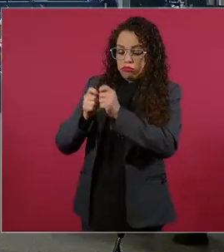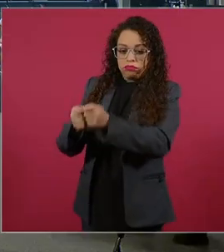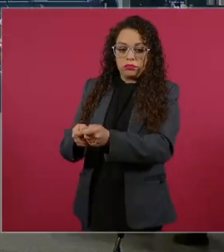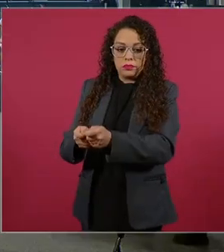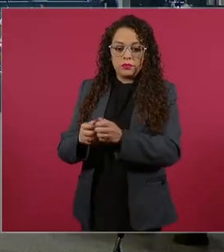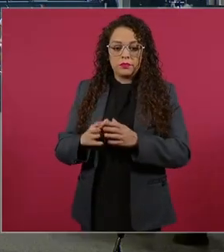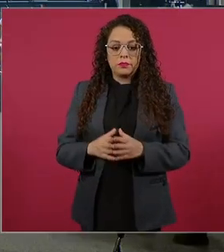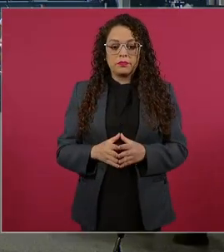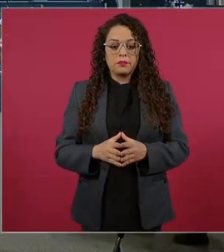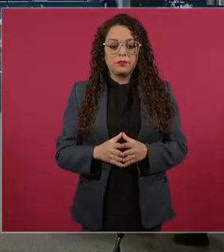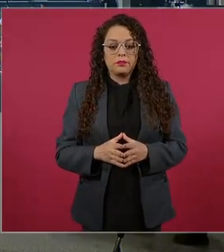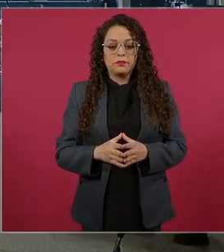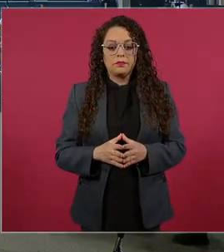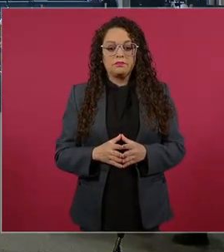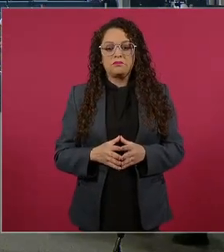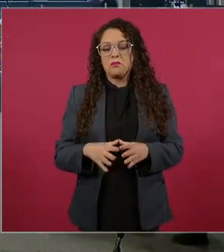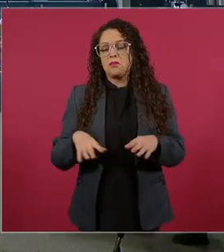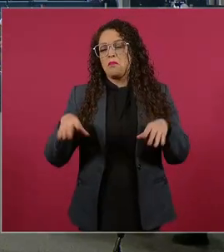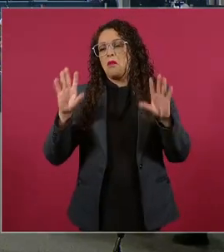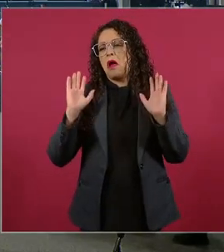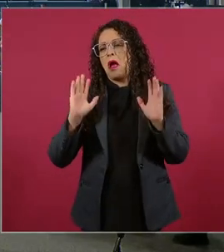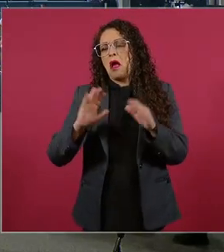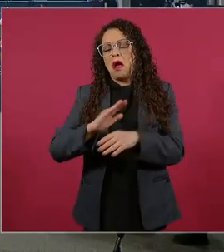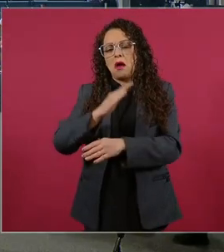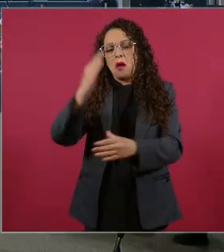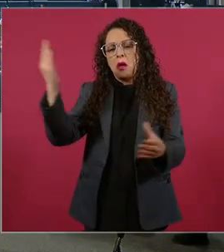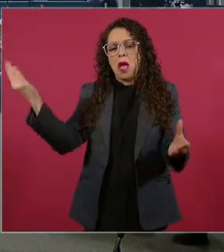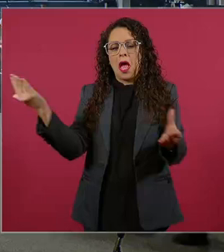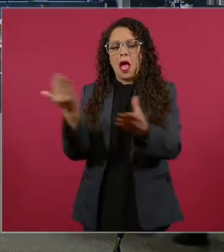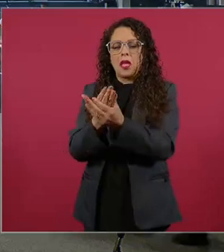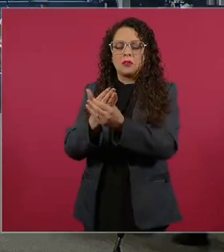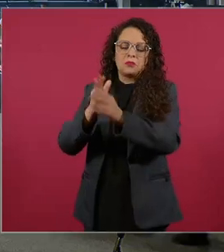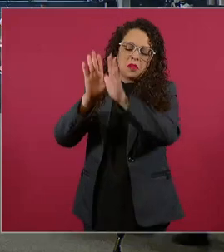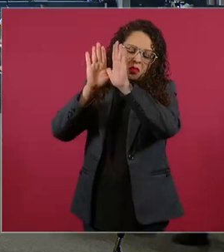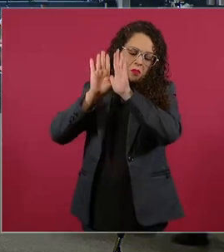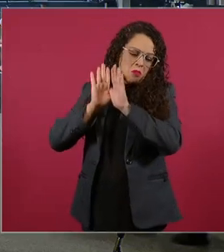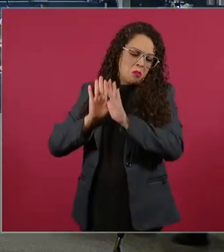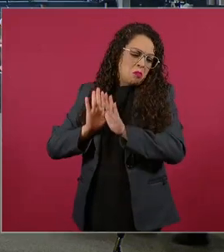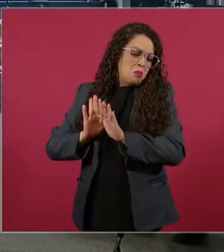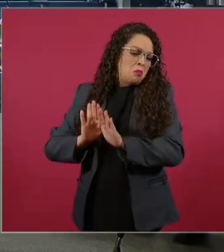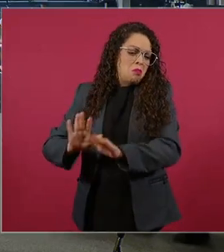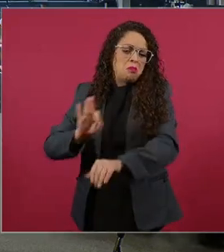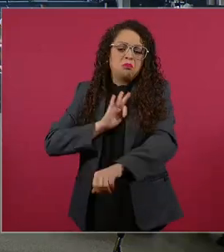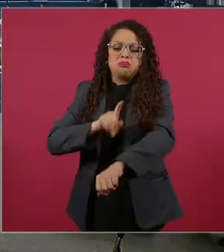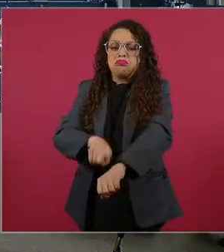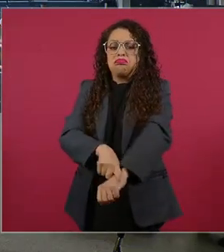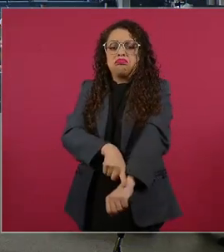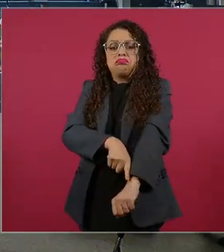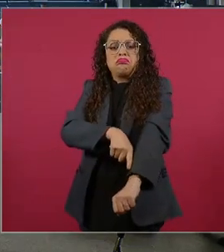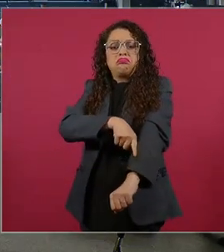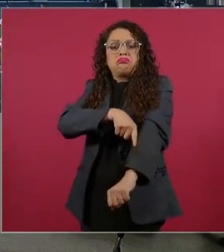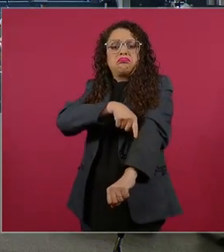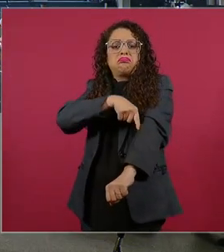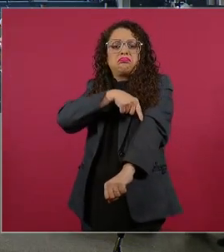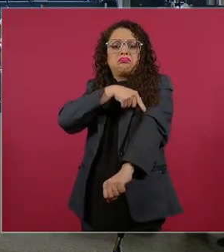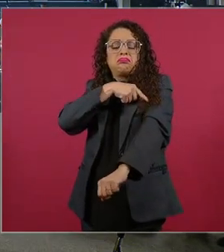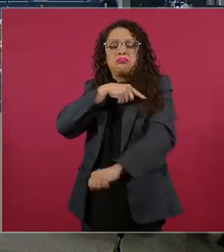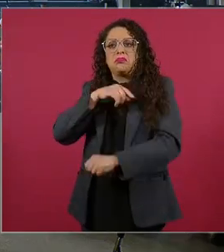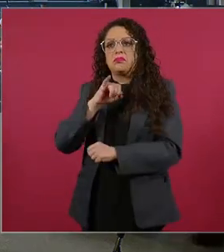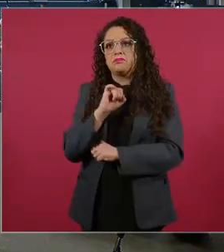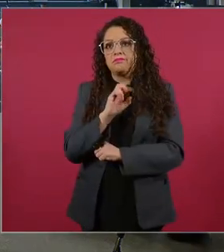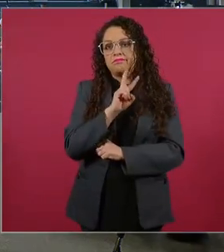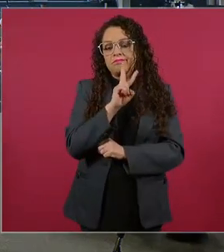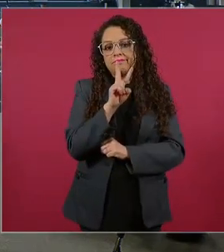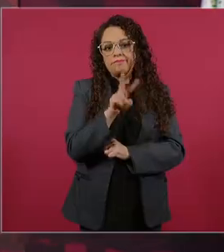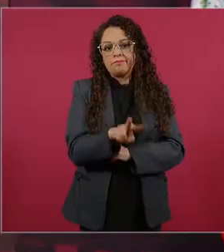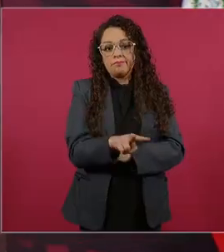duerme el expediente, el sueño de los injustos. Pues eso es lo que está pasando. Sería